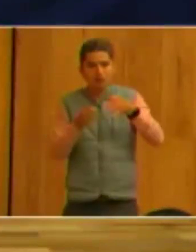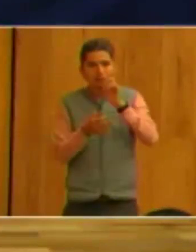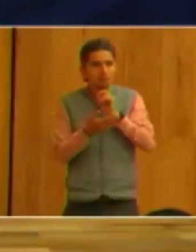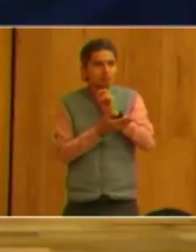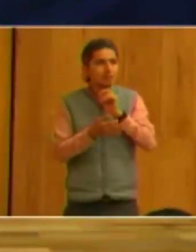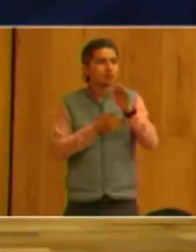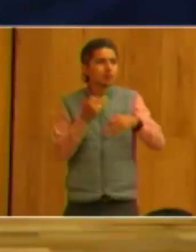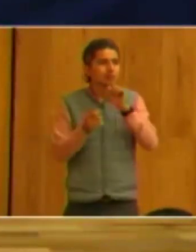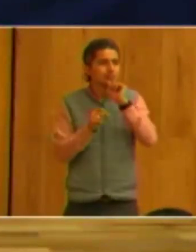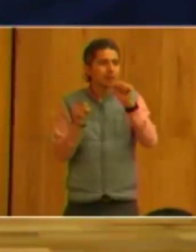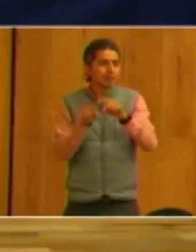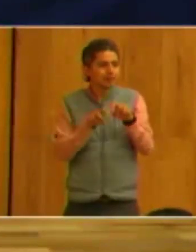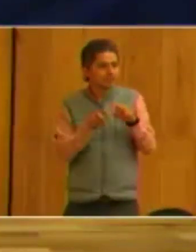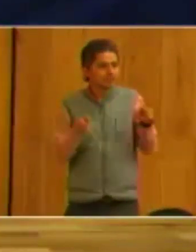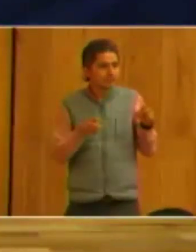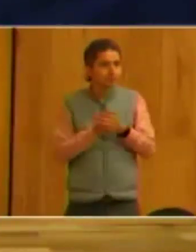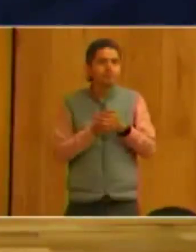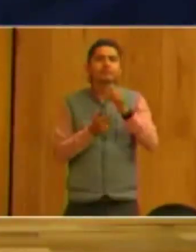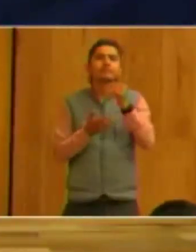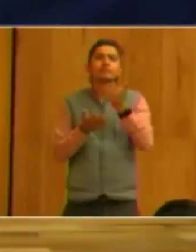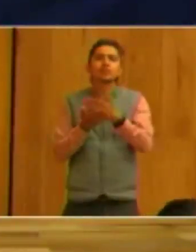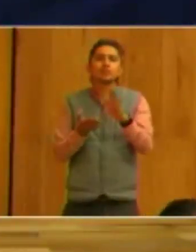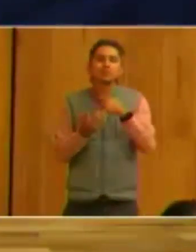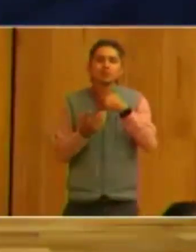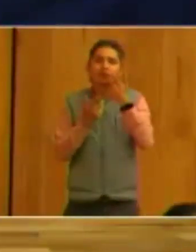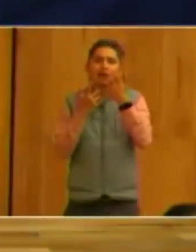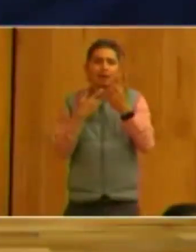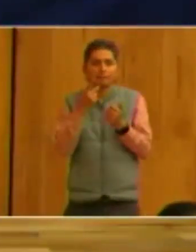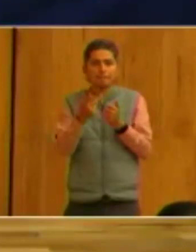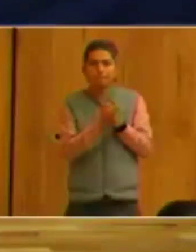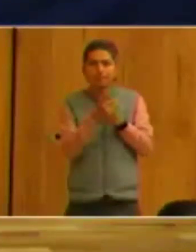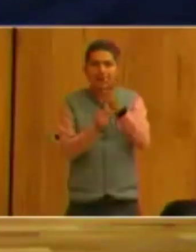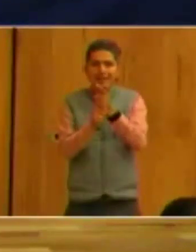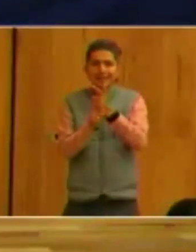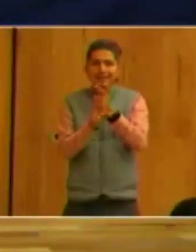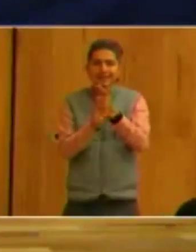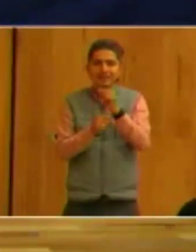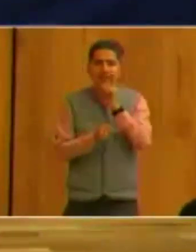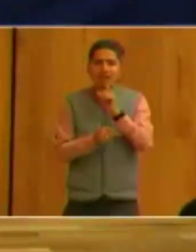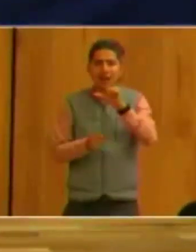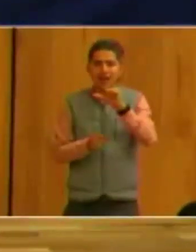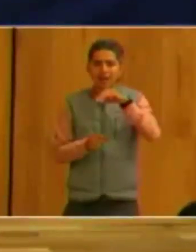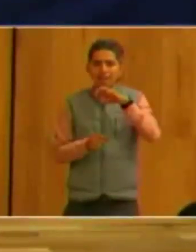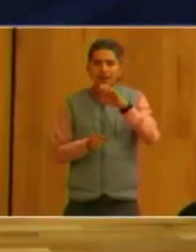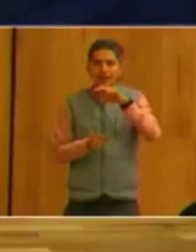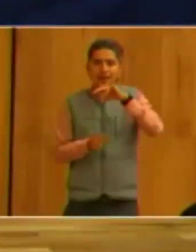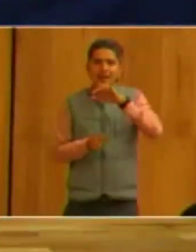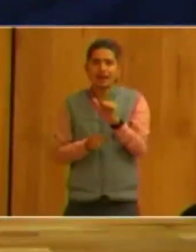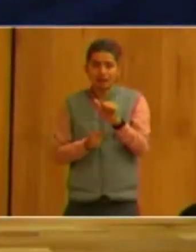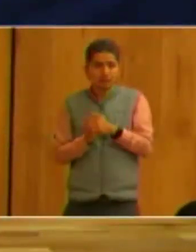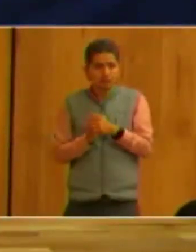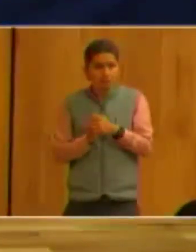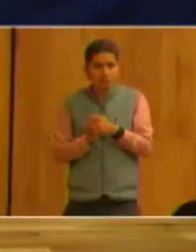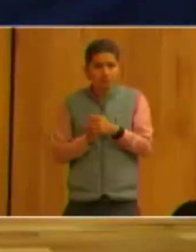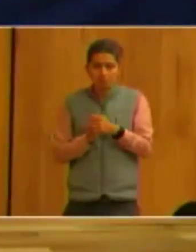ustedes. Por otra parte, quisiera preguntar a la licenciada Amelia, en el caso